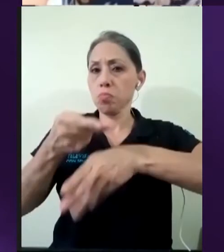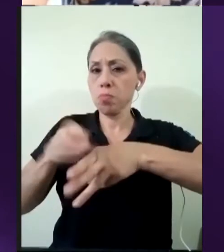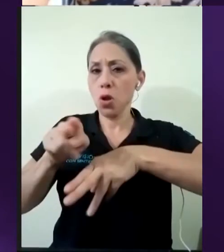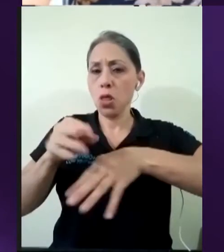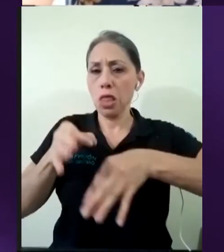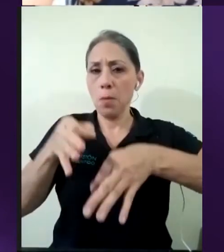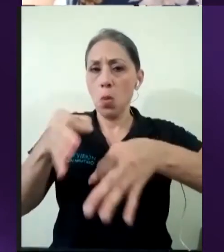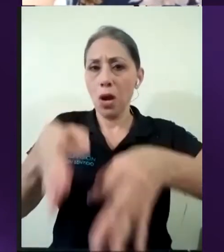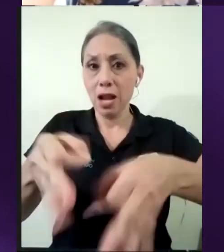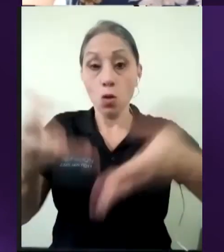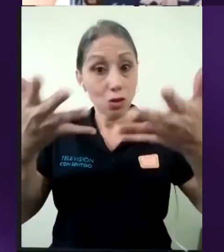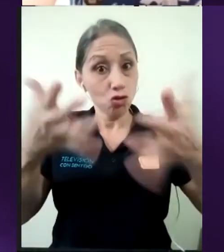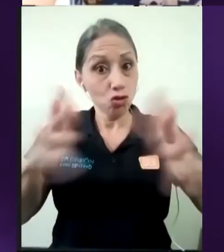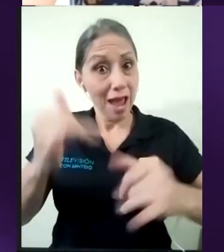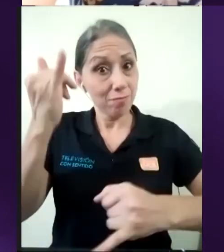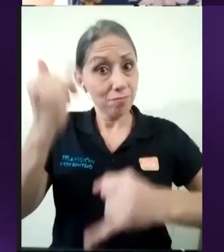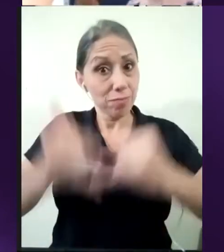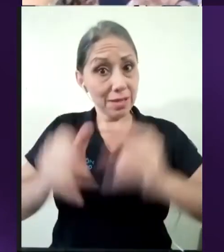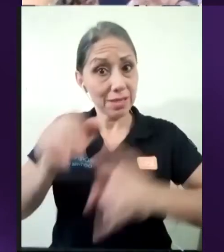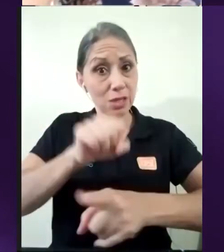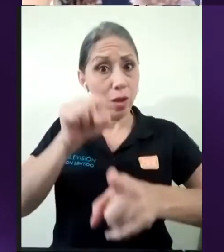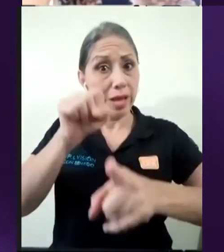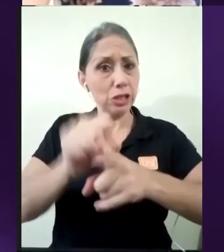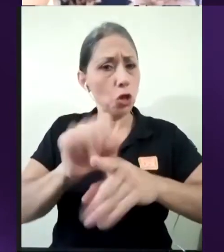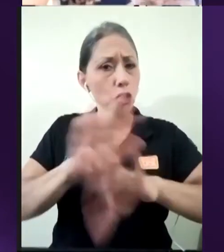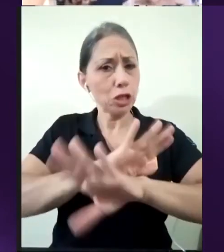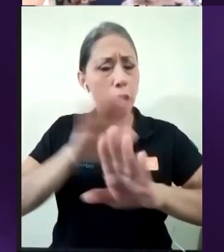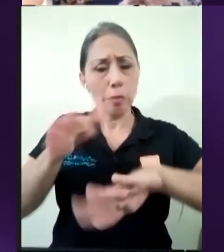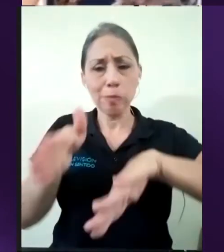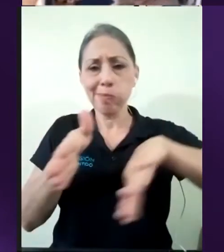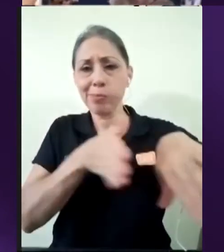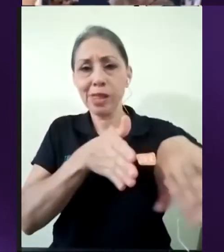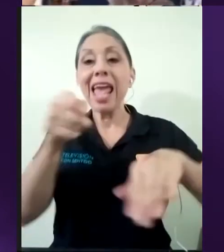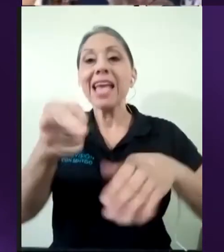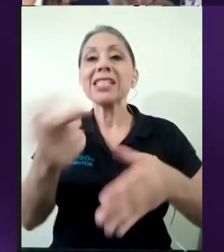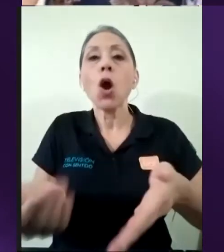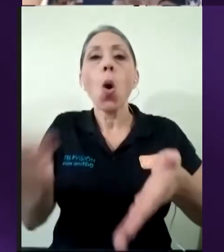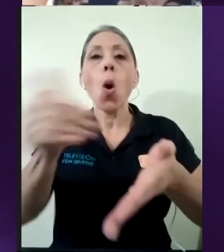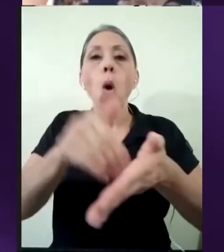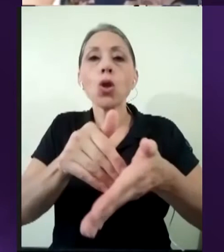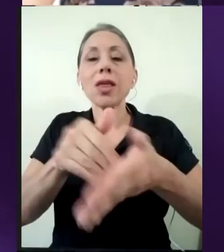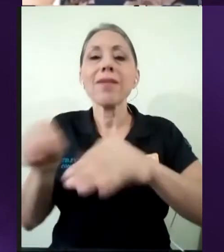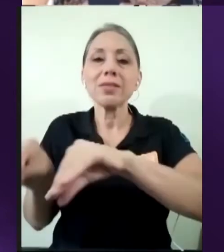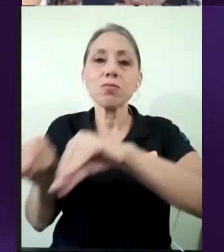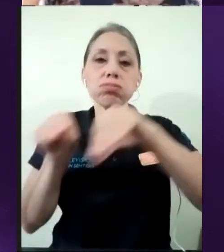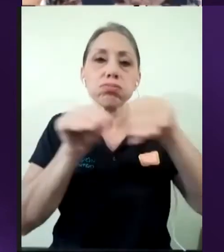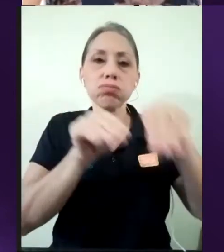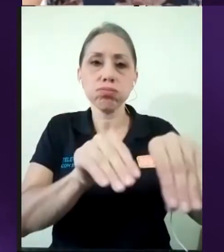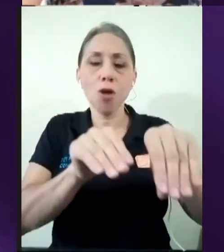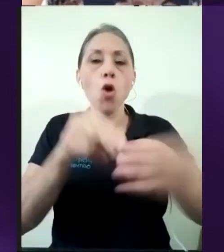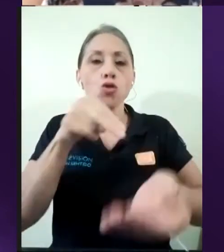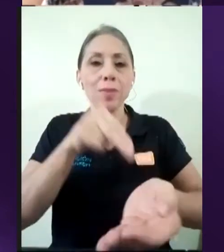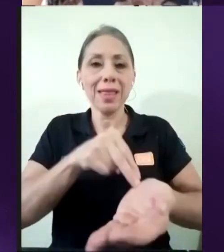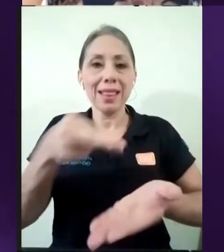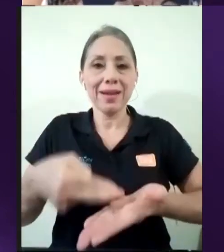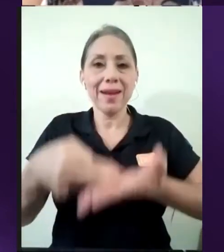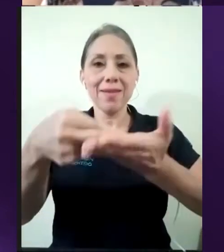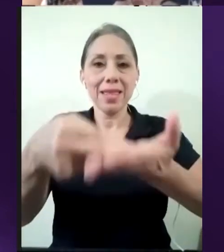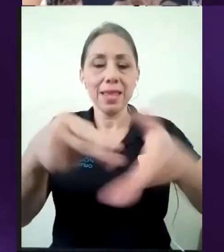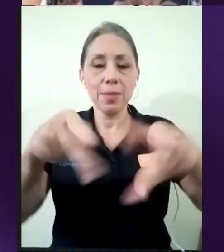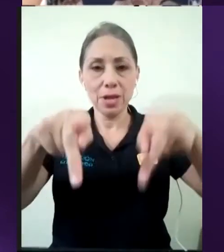situación pase, el hospital volverá a ser el hospital de rehabilitación para las personas con discapacidad.